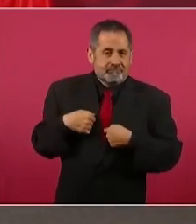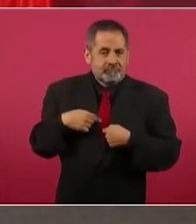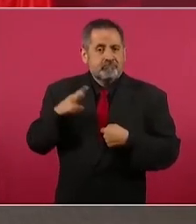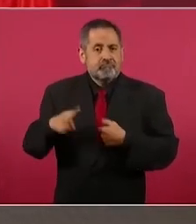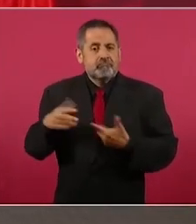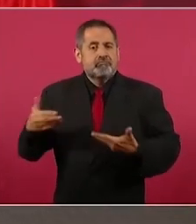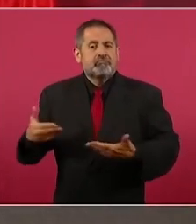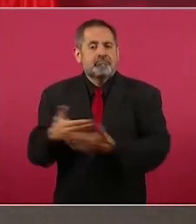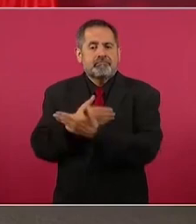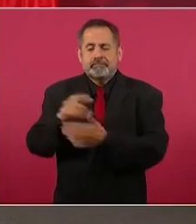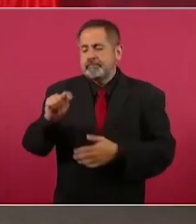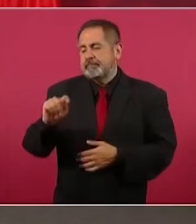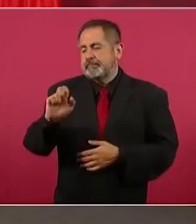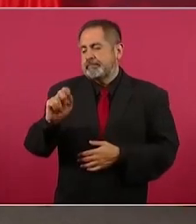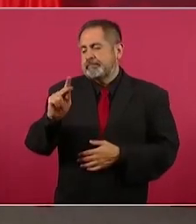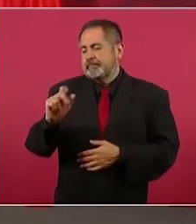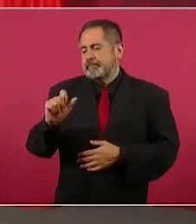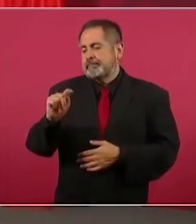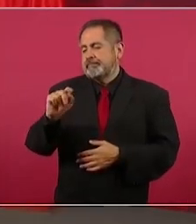nacido en Tepetitán,